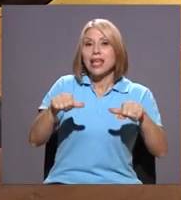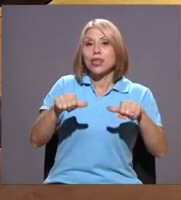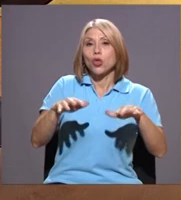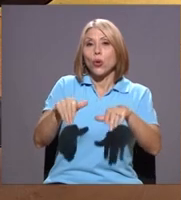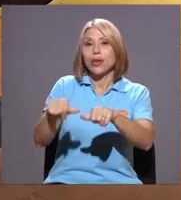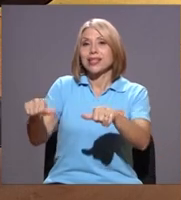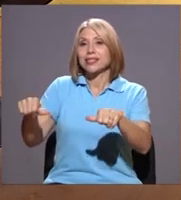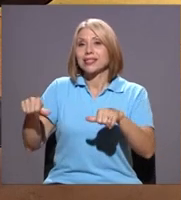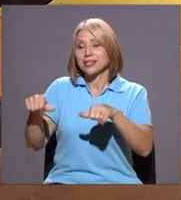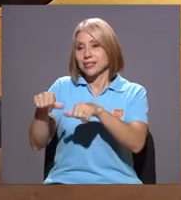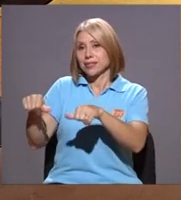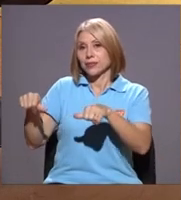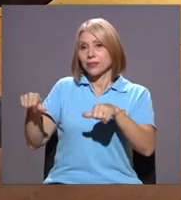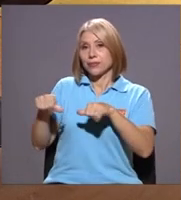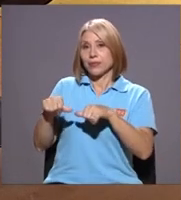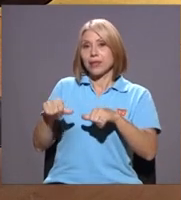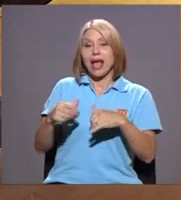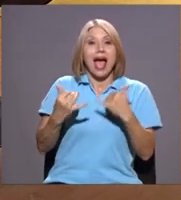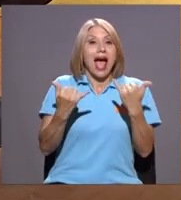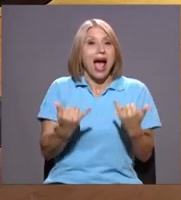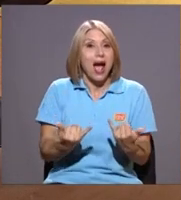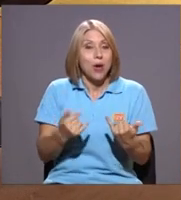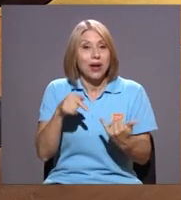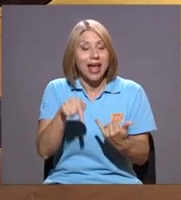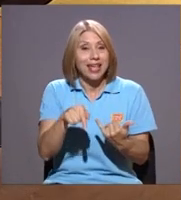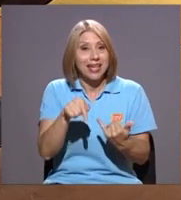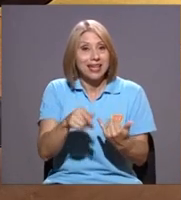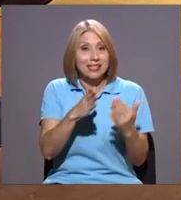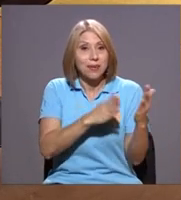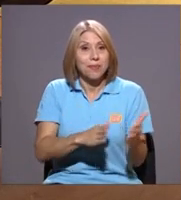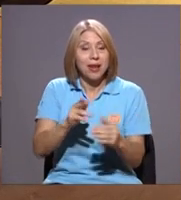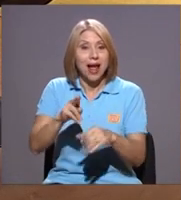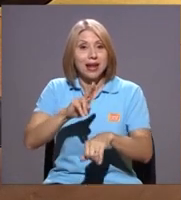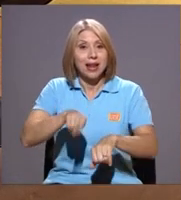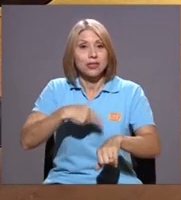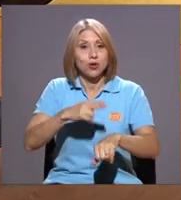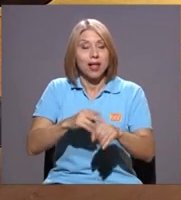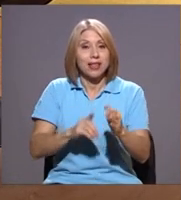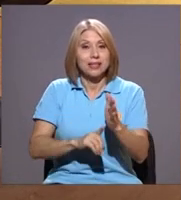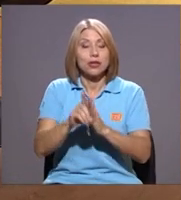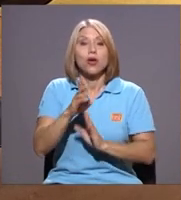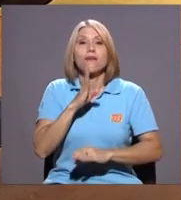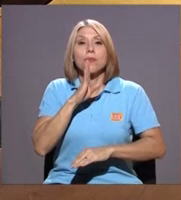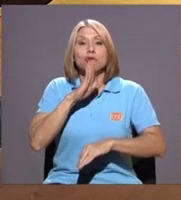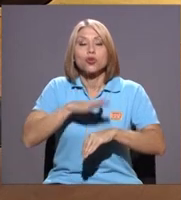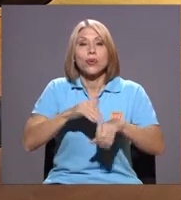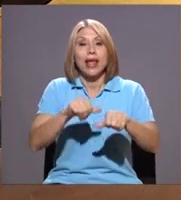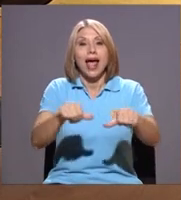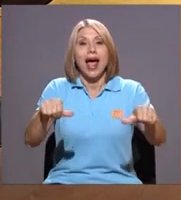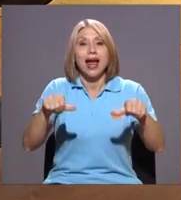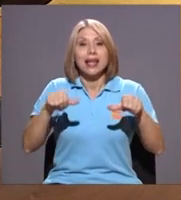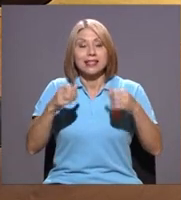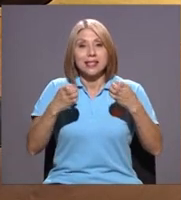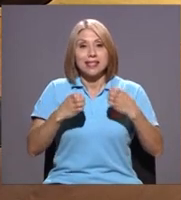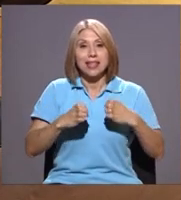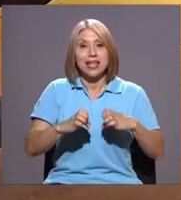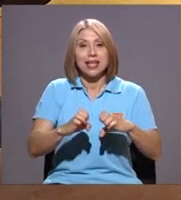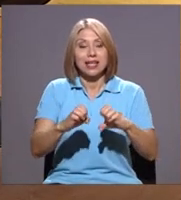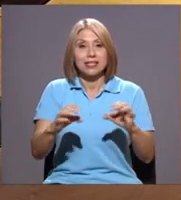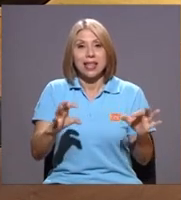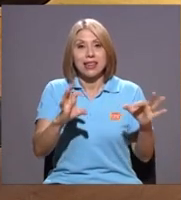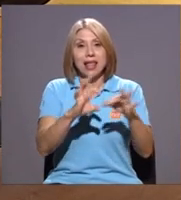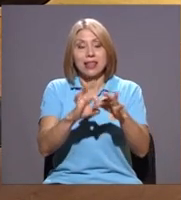de Desarrollo hablamos de áreas estratégicas de articulación presidencial. Tenemos 7